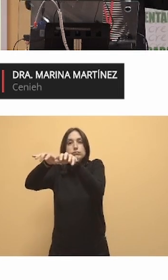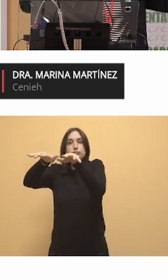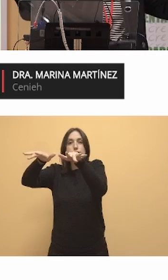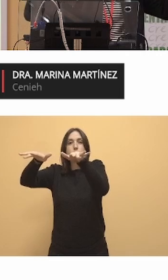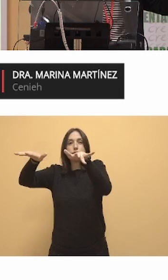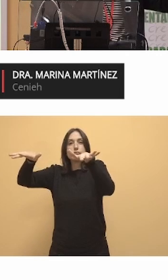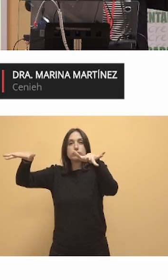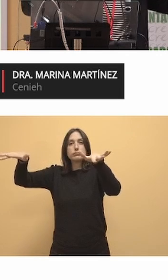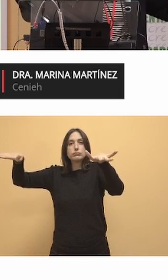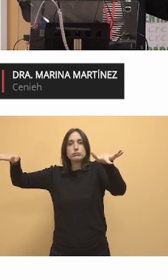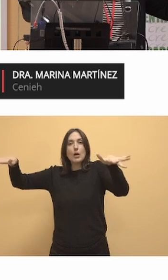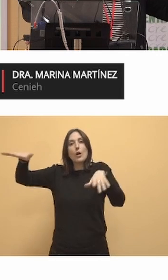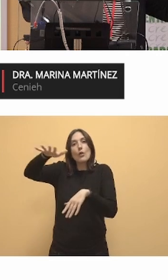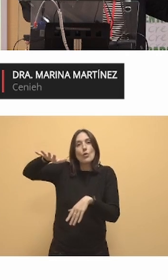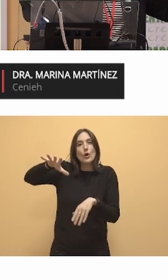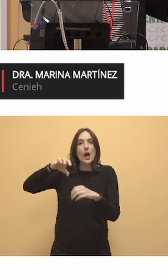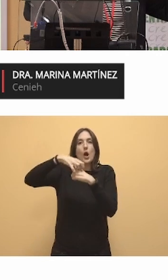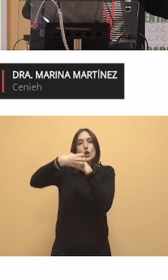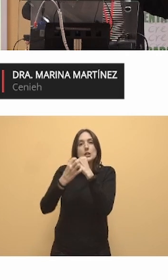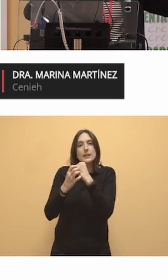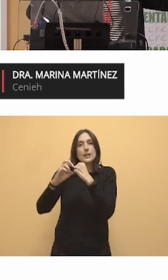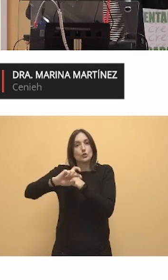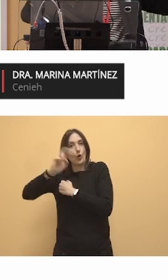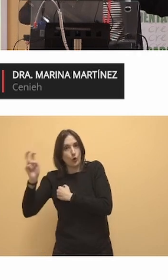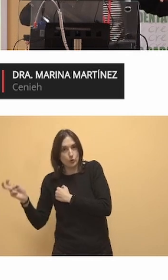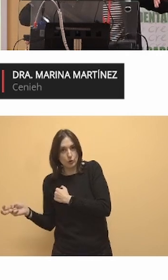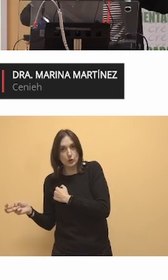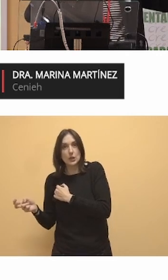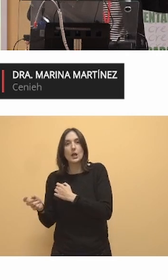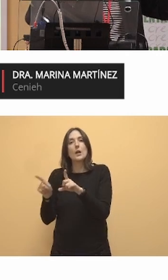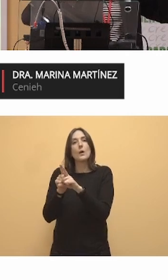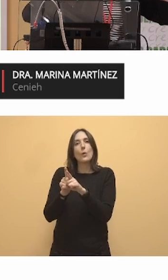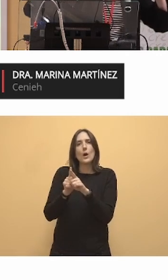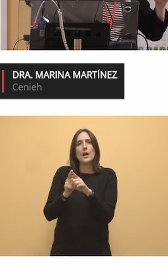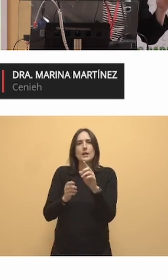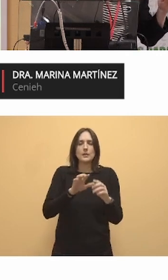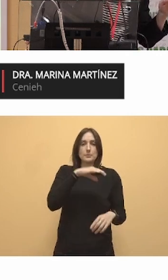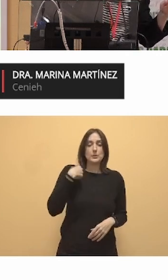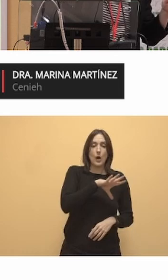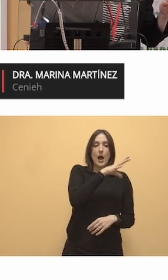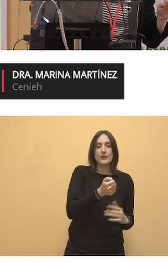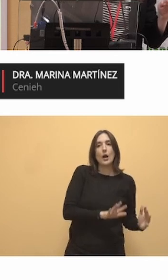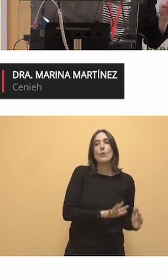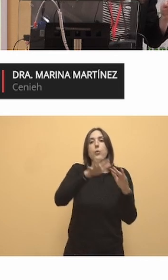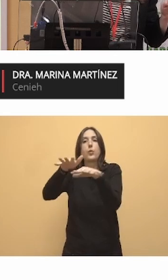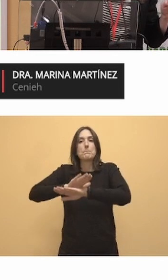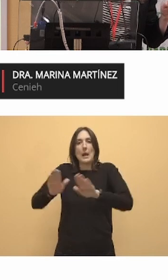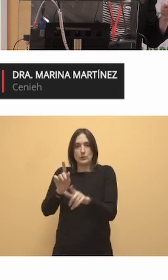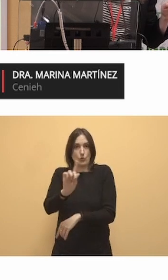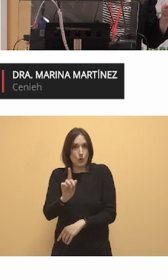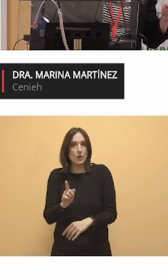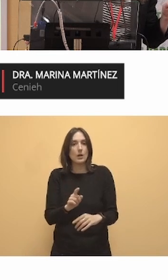diversificaron, se marcharon hacia otros continentes. No siempre es una salida lineal del continente africano, sino que hemos salido